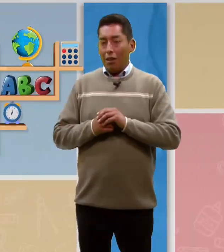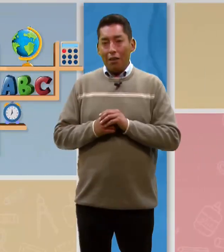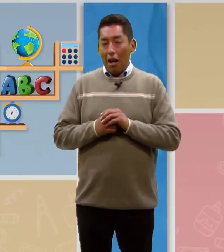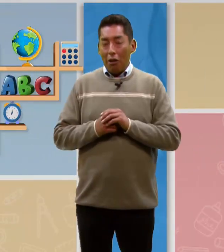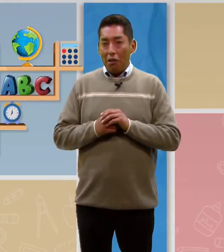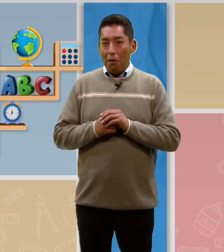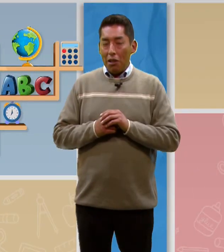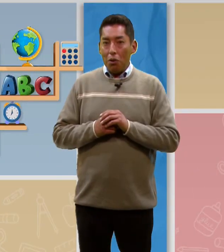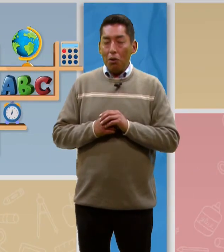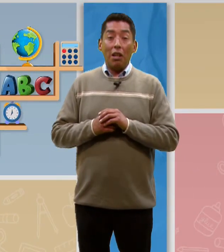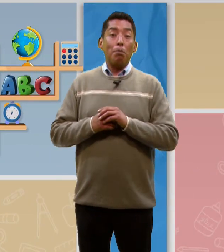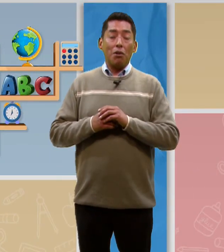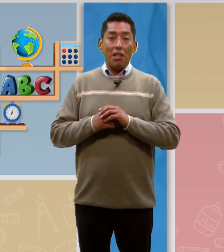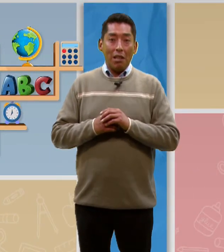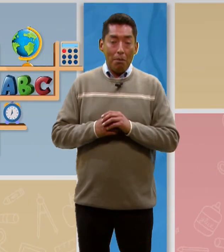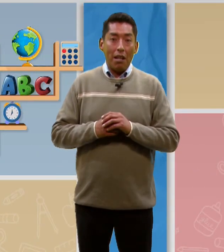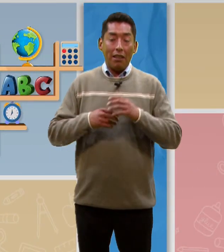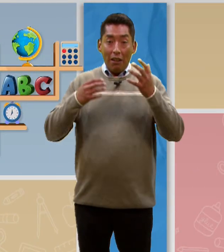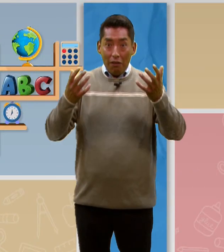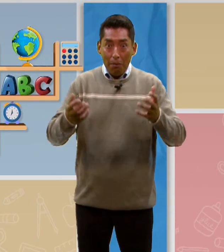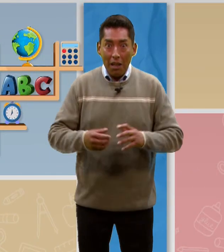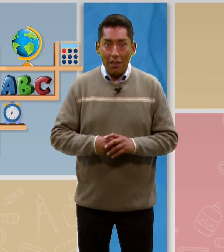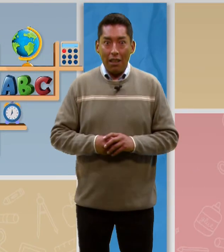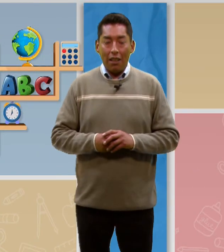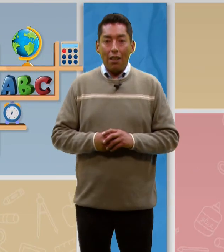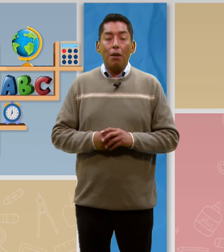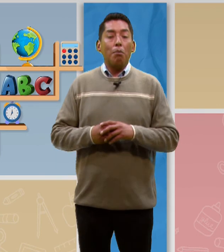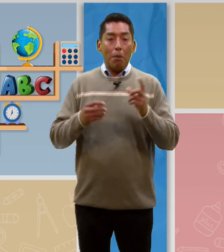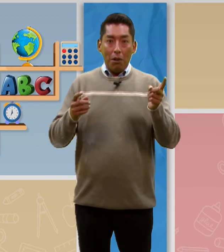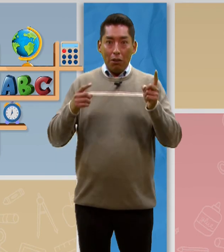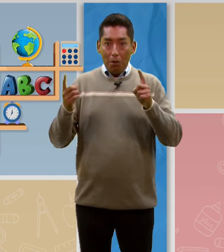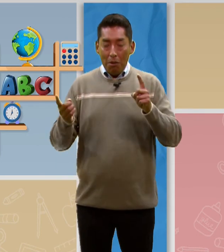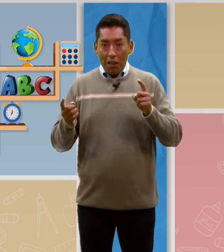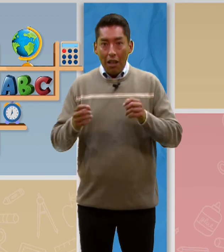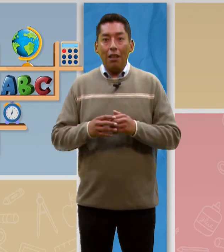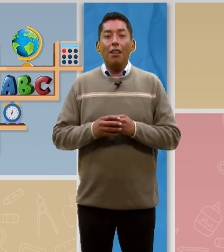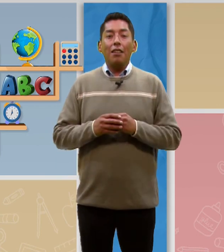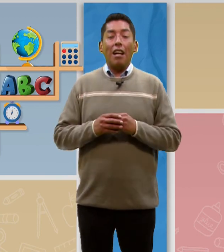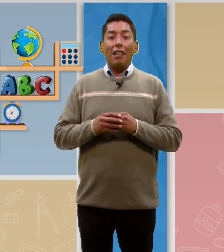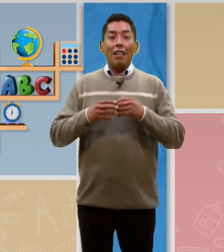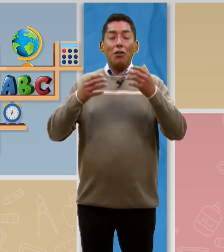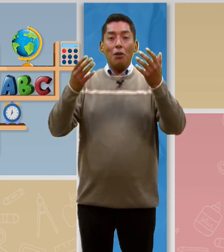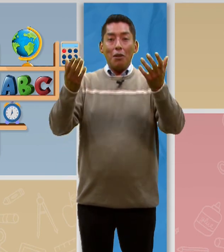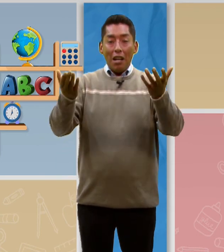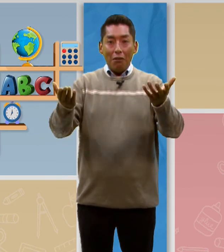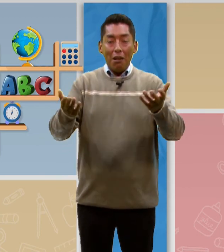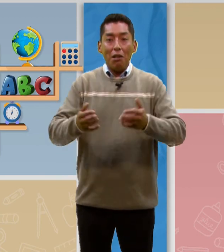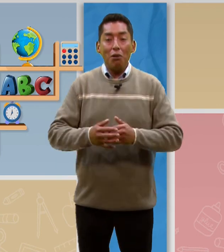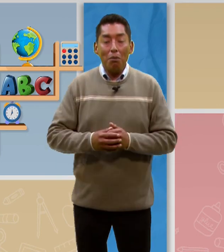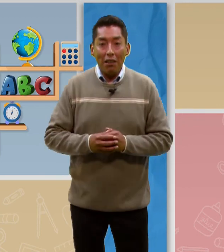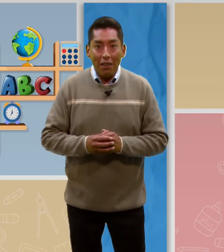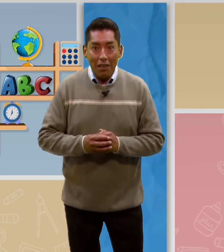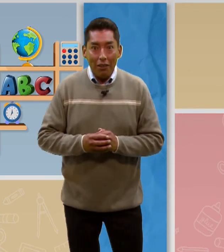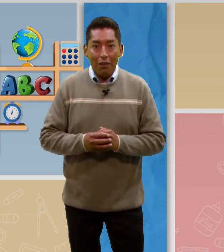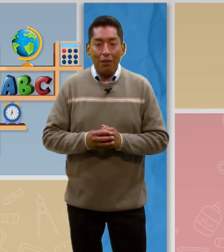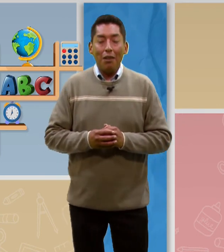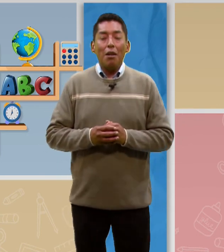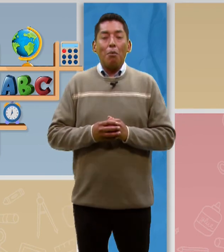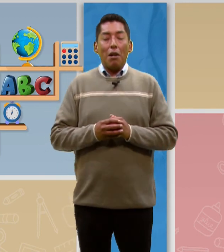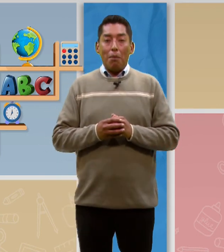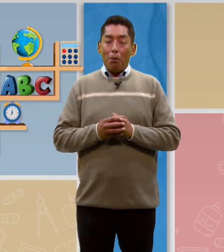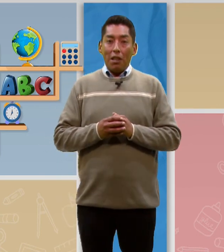¿Y alguna vez tú te pusiste mal, te enfermaste? Papito, mamita, ¿te alcanzó alguna vez un